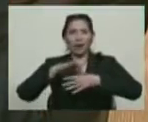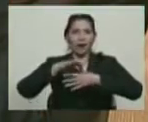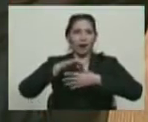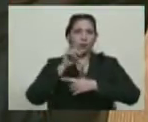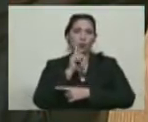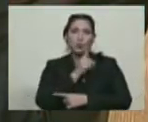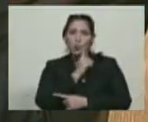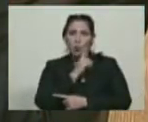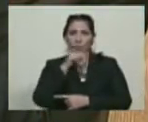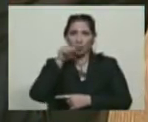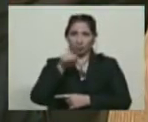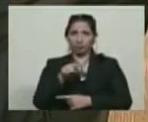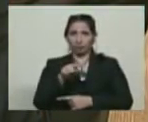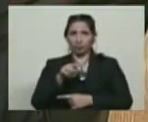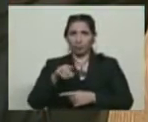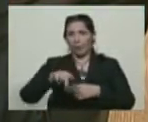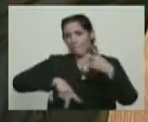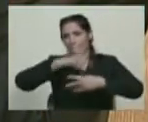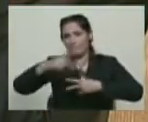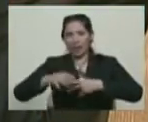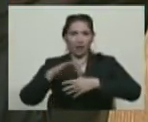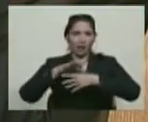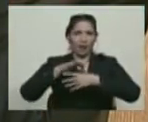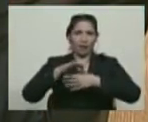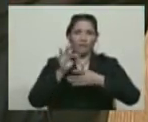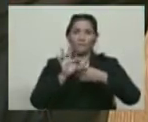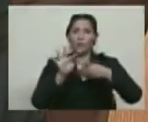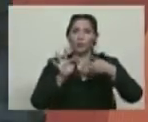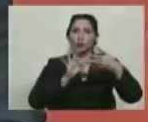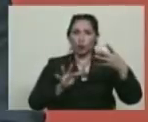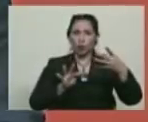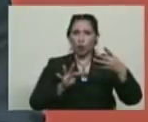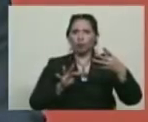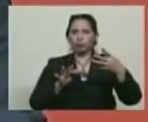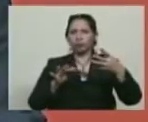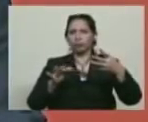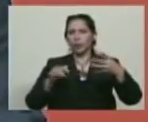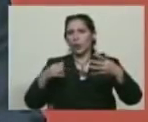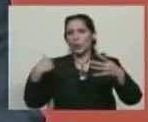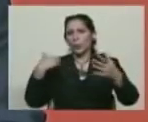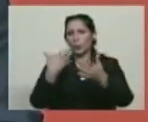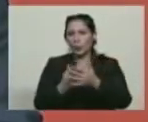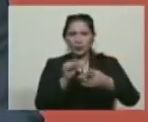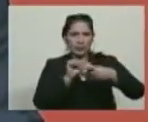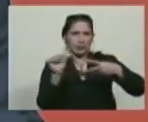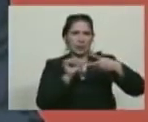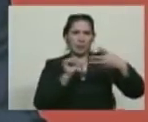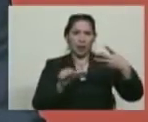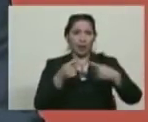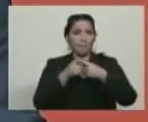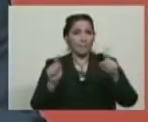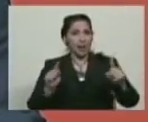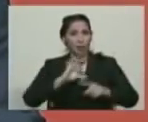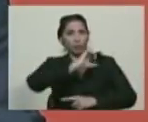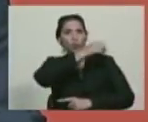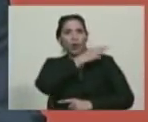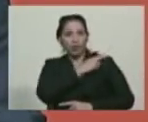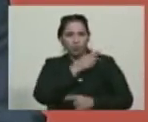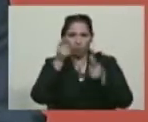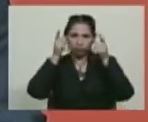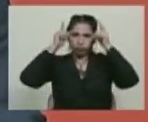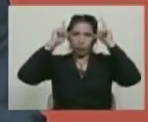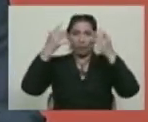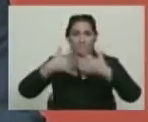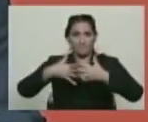funcionó durante varias semanas pero luego los dueños de los mataderos